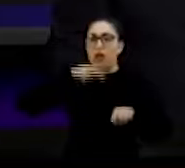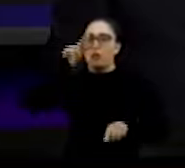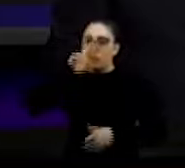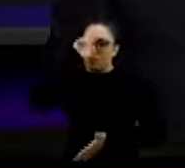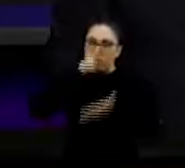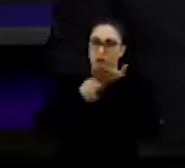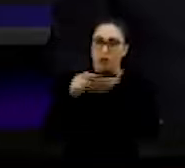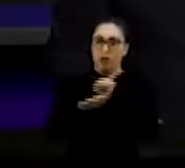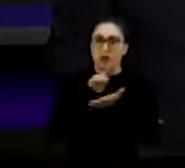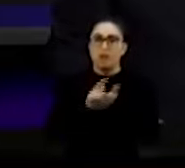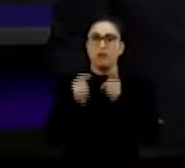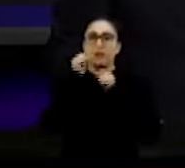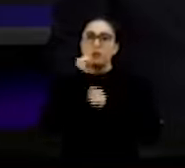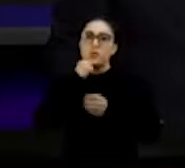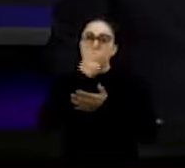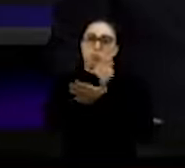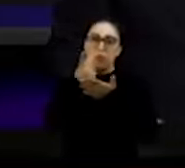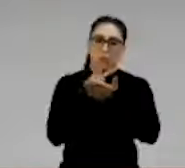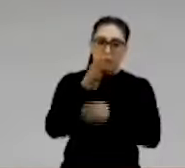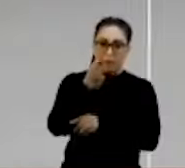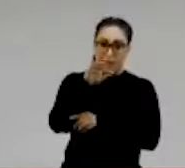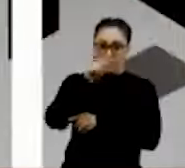programas sociales con fines electorales.